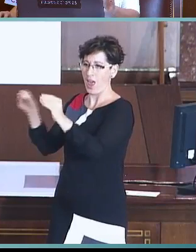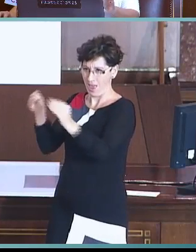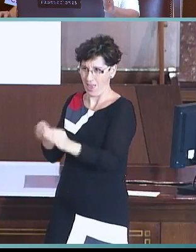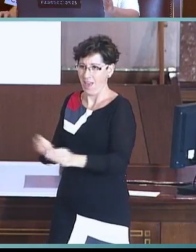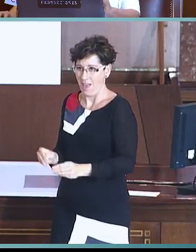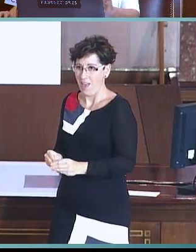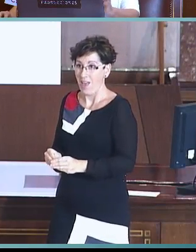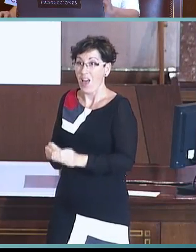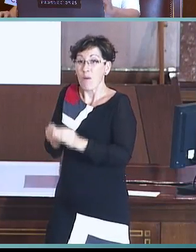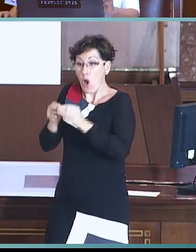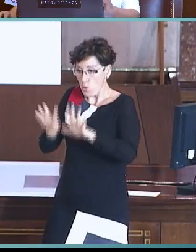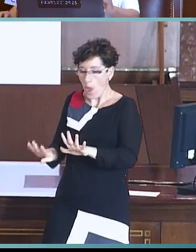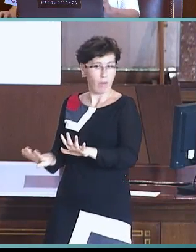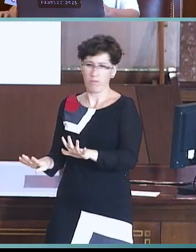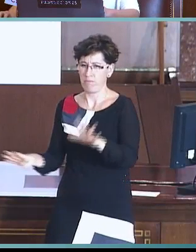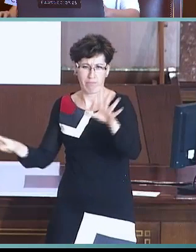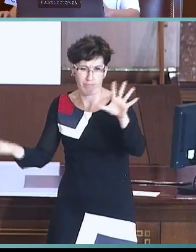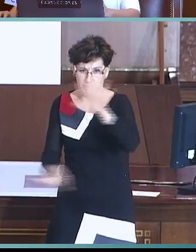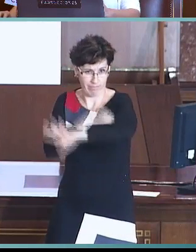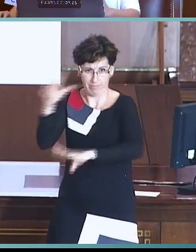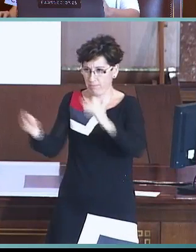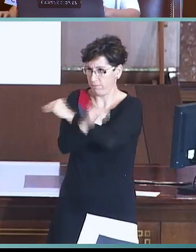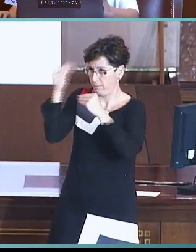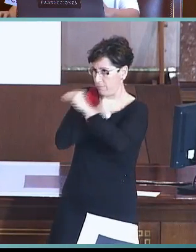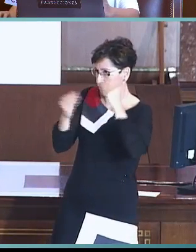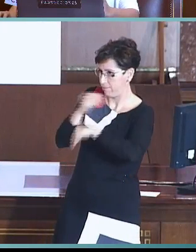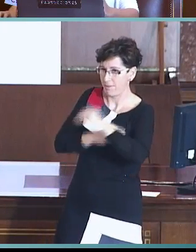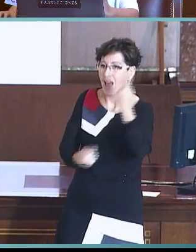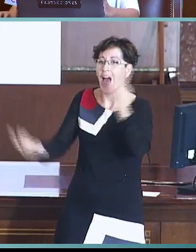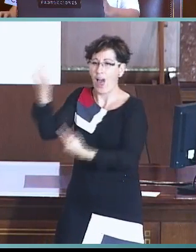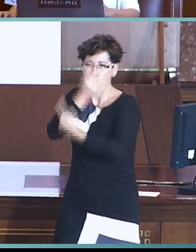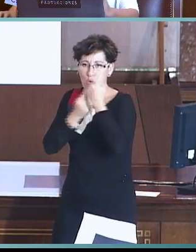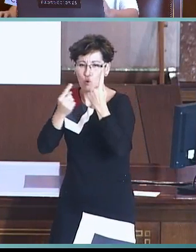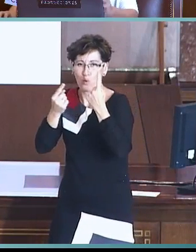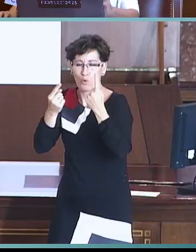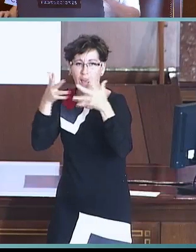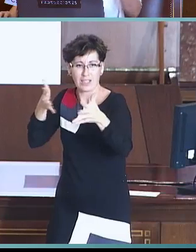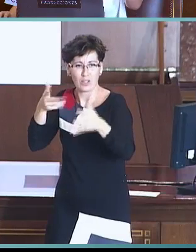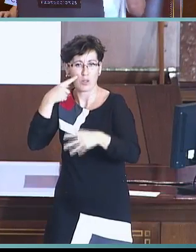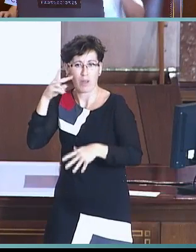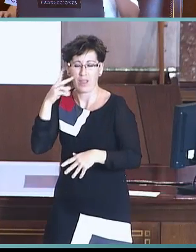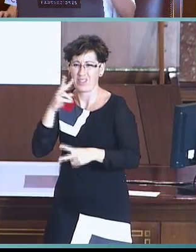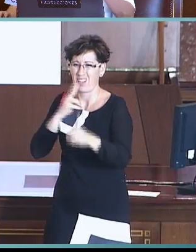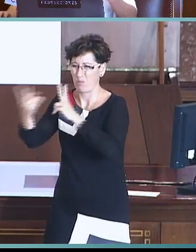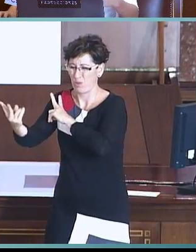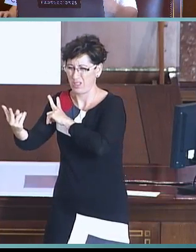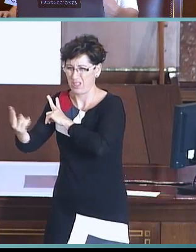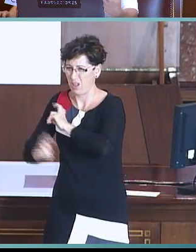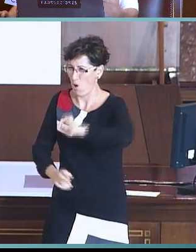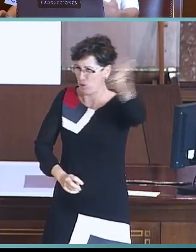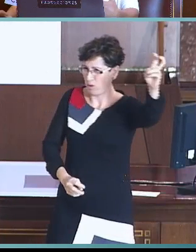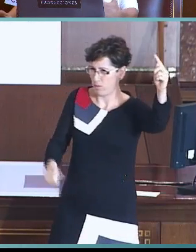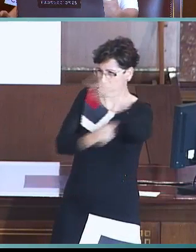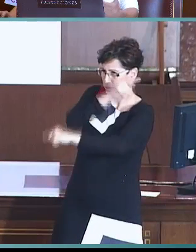42 ítems no había por dónde agarrarlos. Había algún asesor especialista que decía la respuesta 1, otro la 2, otro la 3,